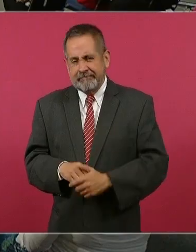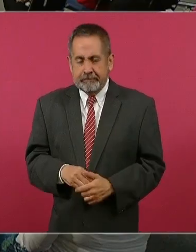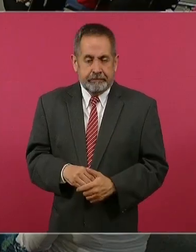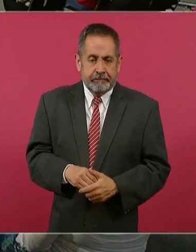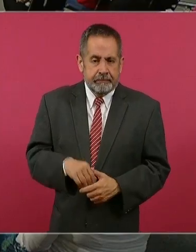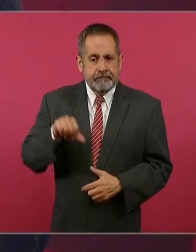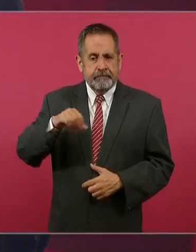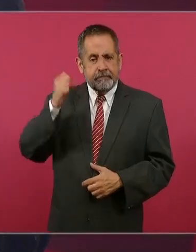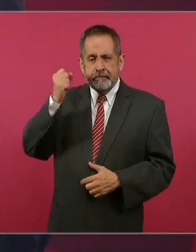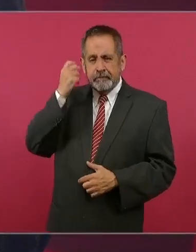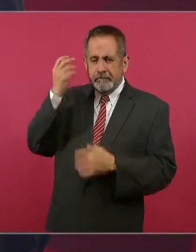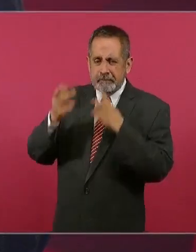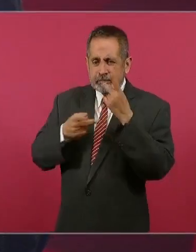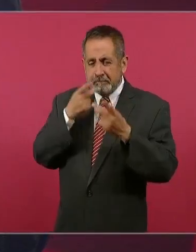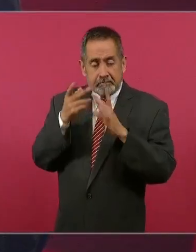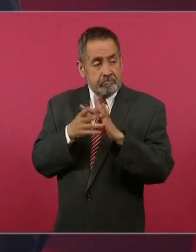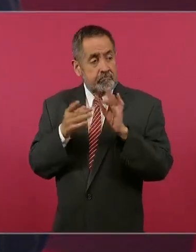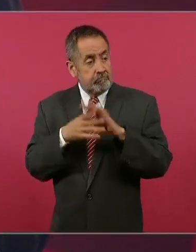esta conferencia